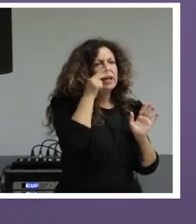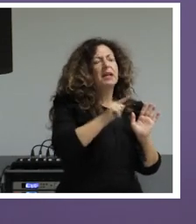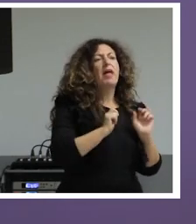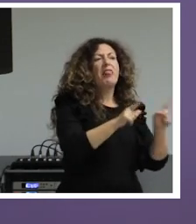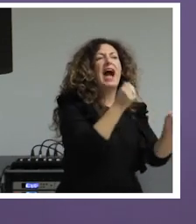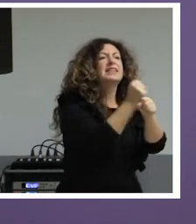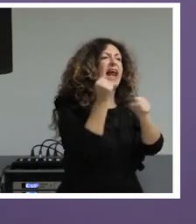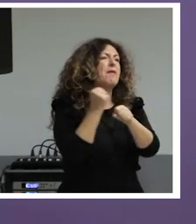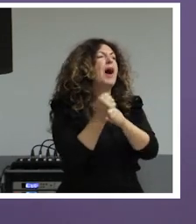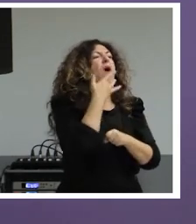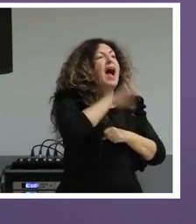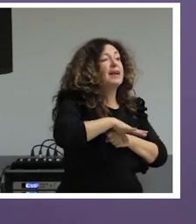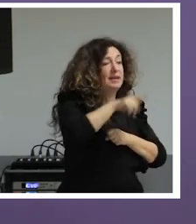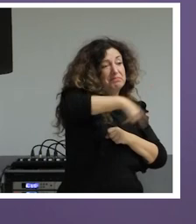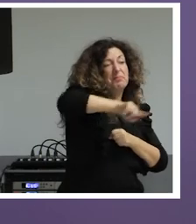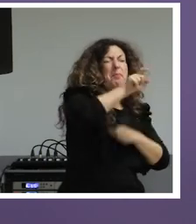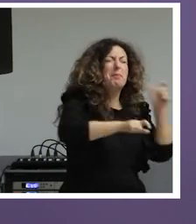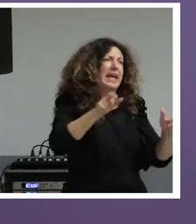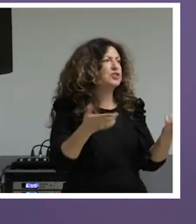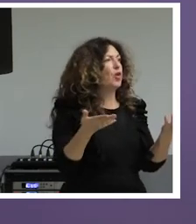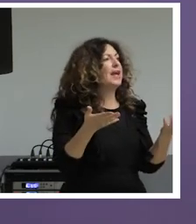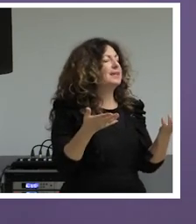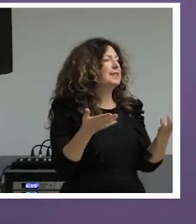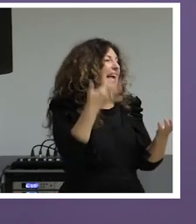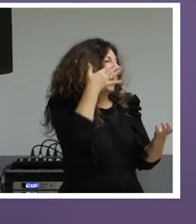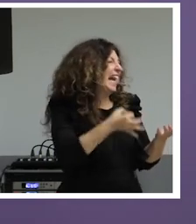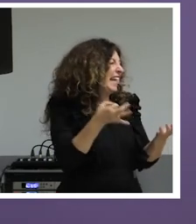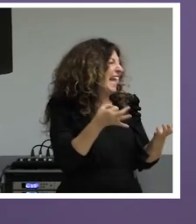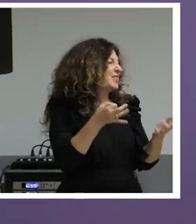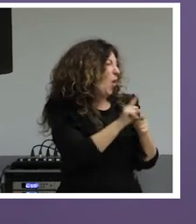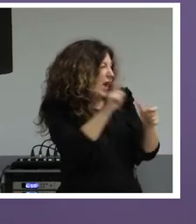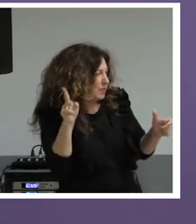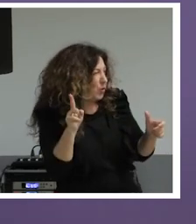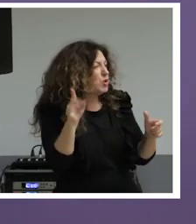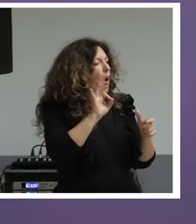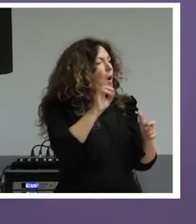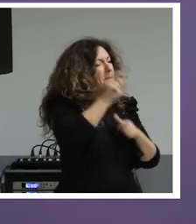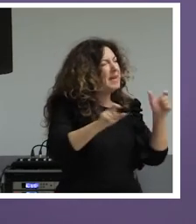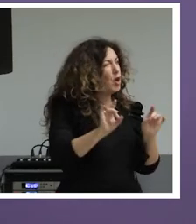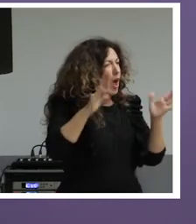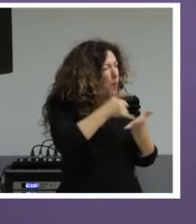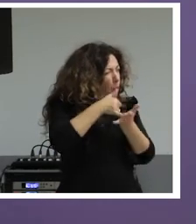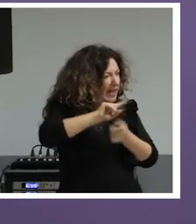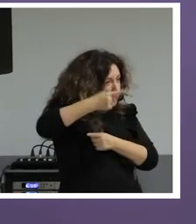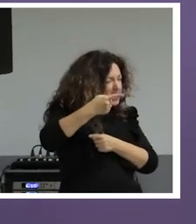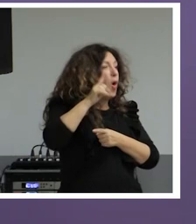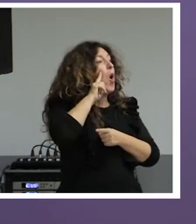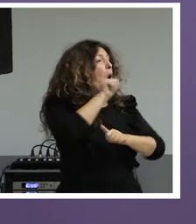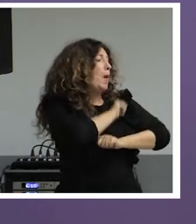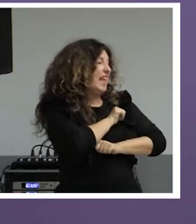y luego estaban los planes integrales de los barrios que fueron planes interesantes que daban